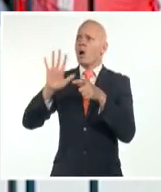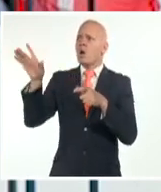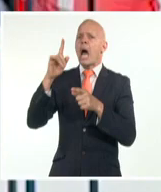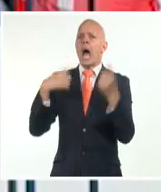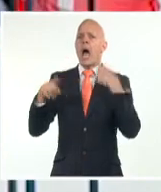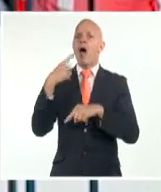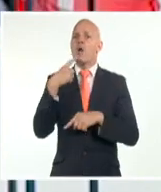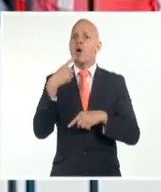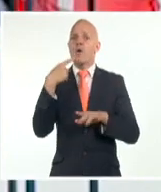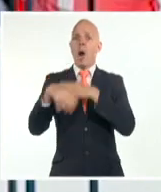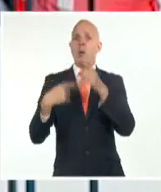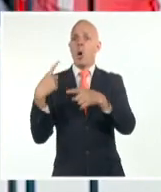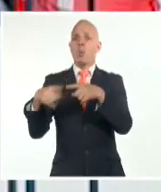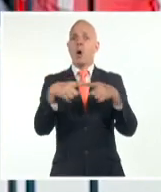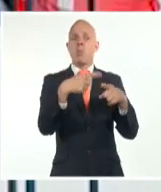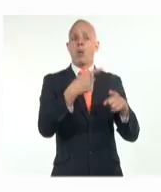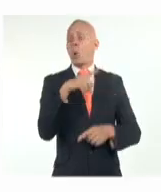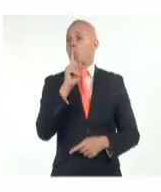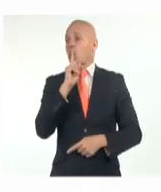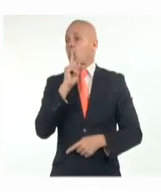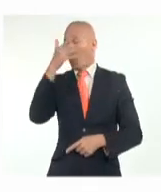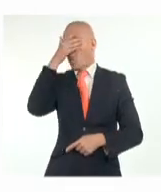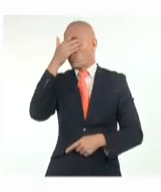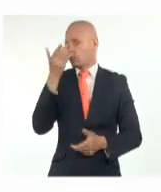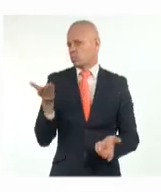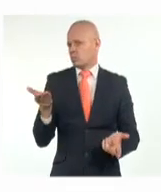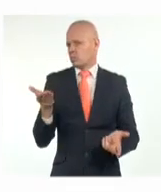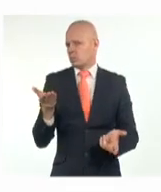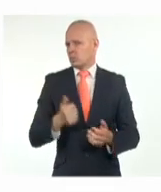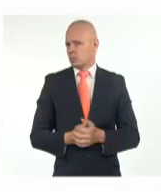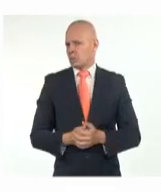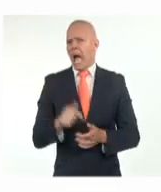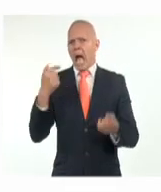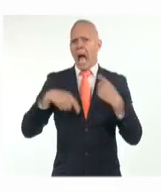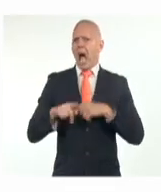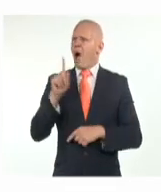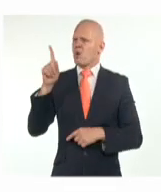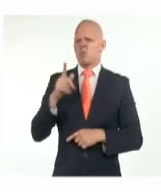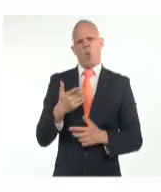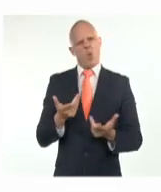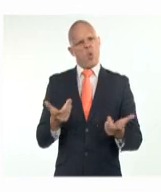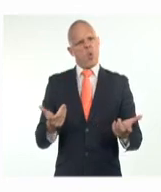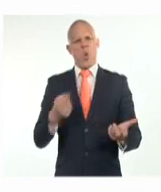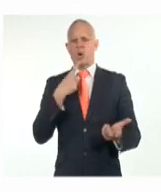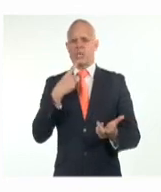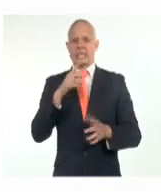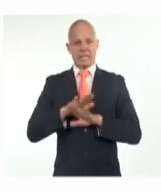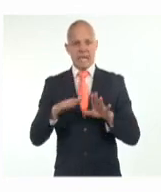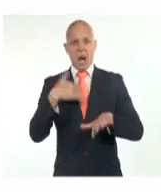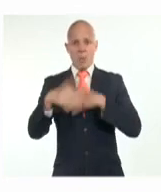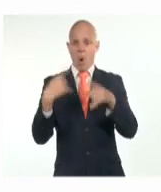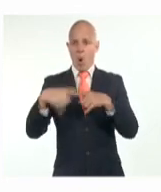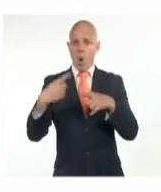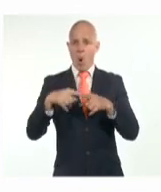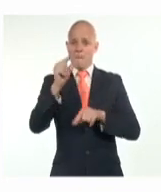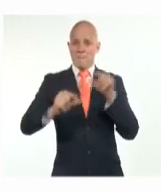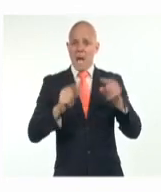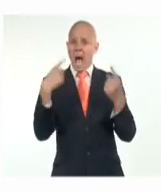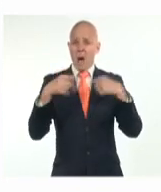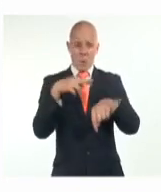un silencio cómplice e inmoral. Hiere la dignidad humana que temas como el racismo, la discriminación y la